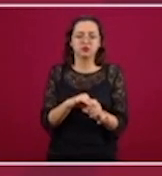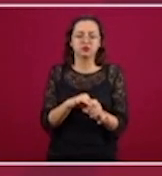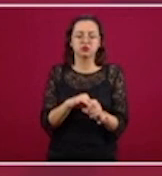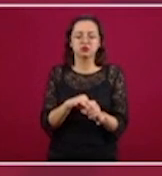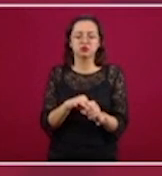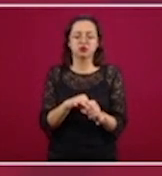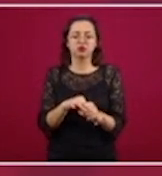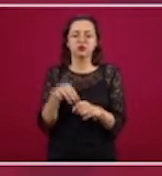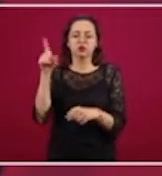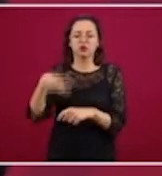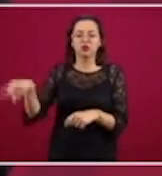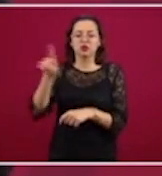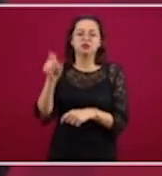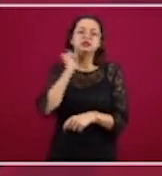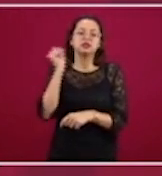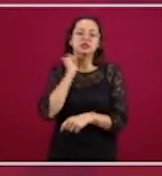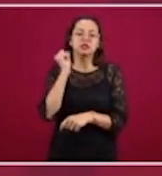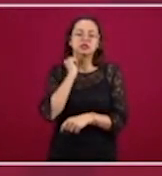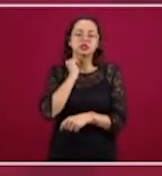coordinación política del Senado,